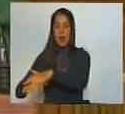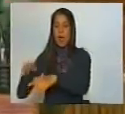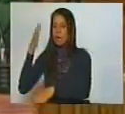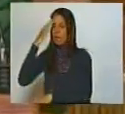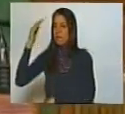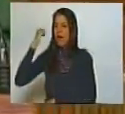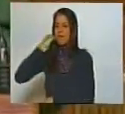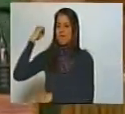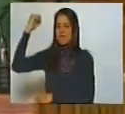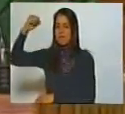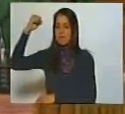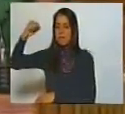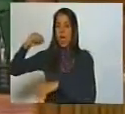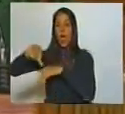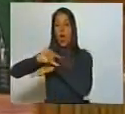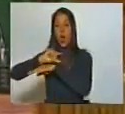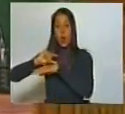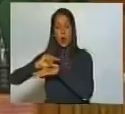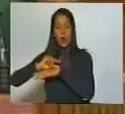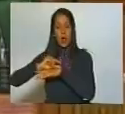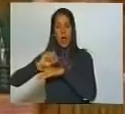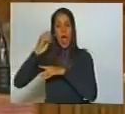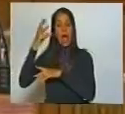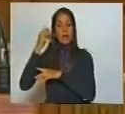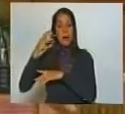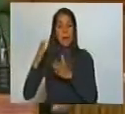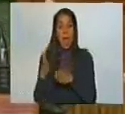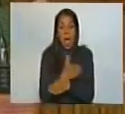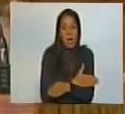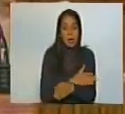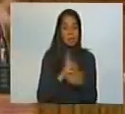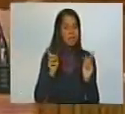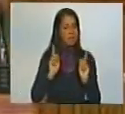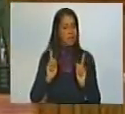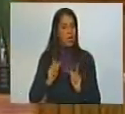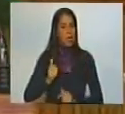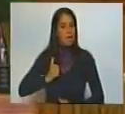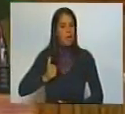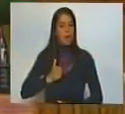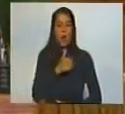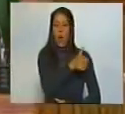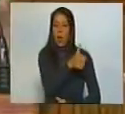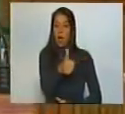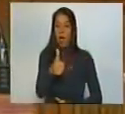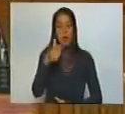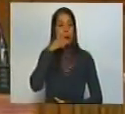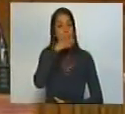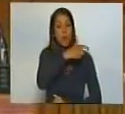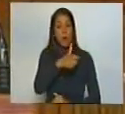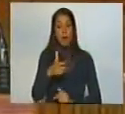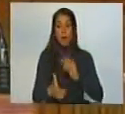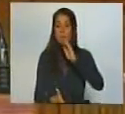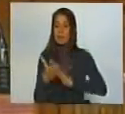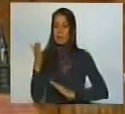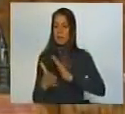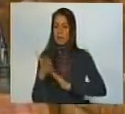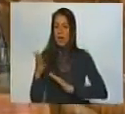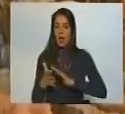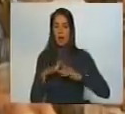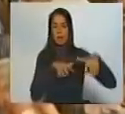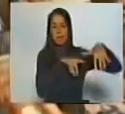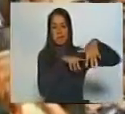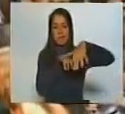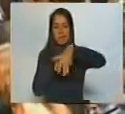No hubo una asamblea. Vamos a hacer una asamblea para ver qué hacemos. No, la gente por su cuenta se fue para allá y tuvieron